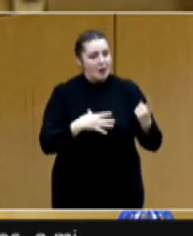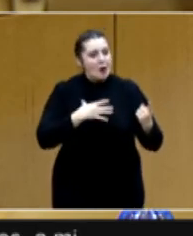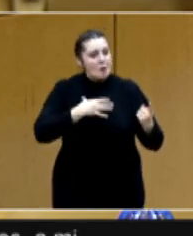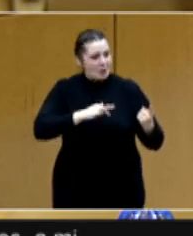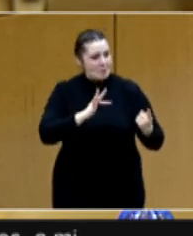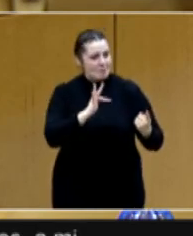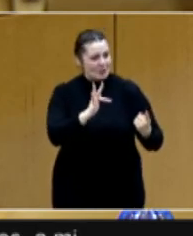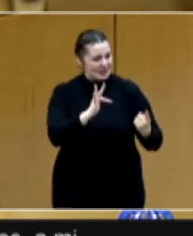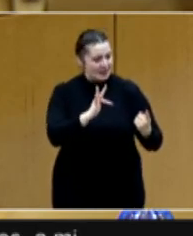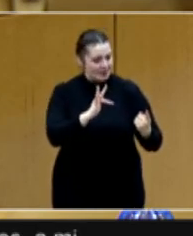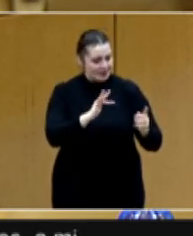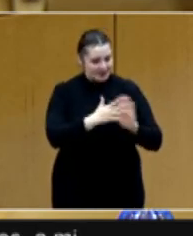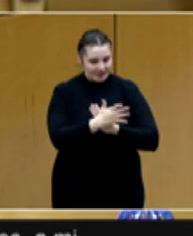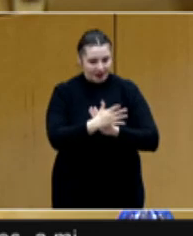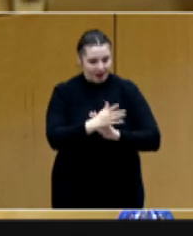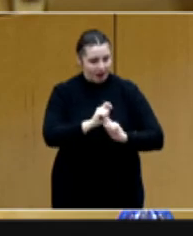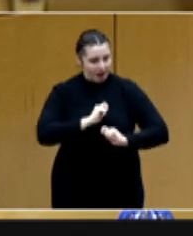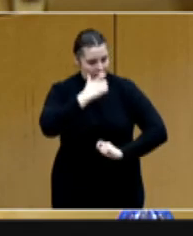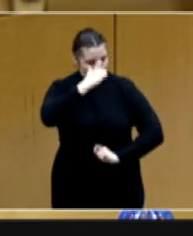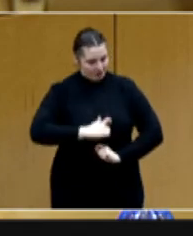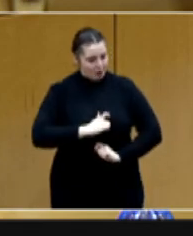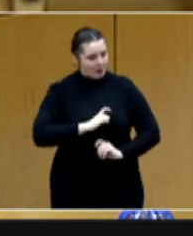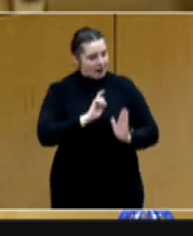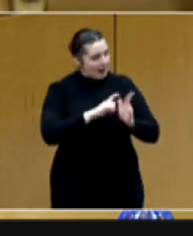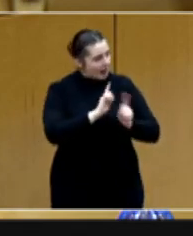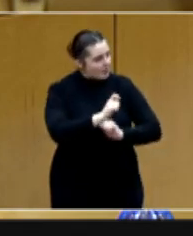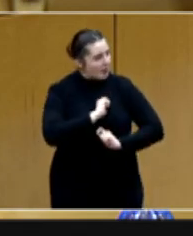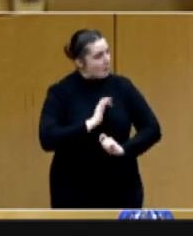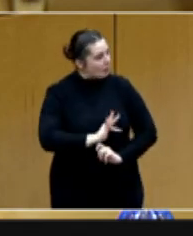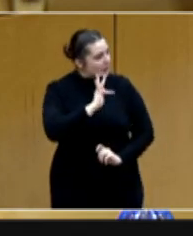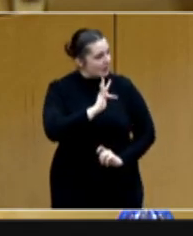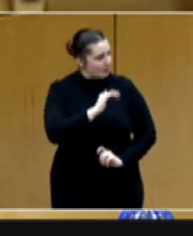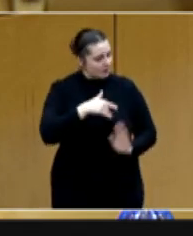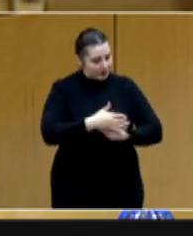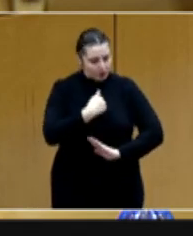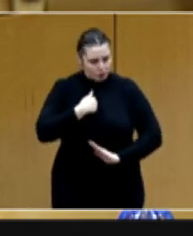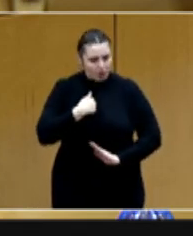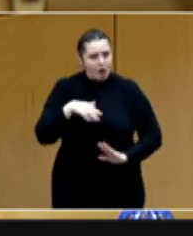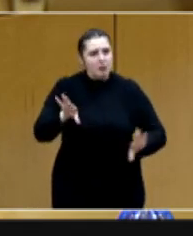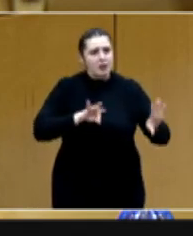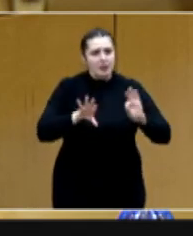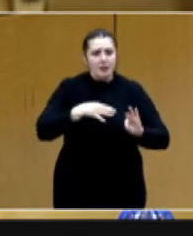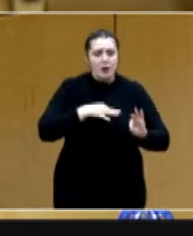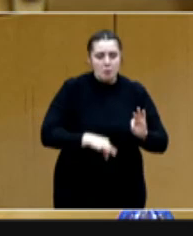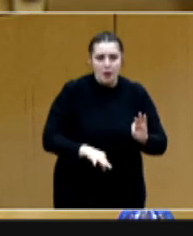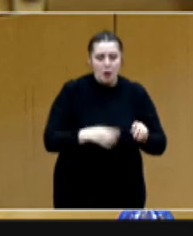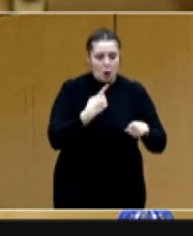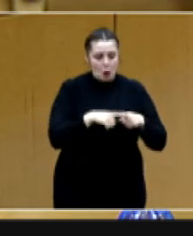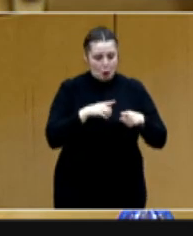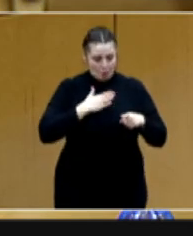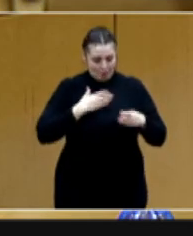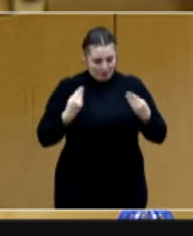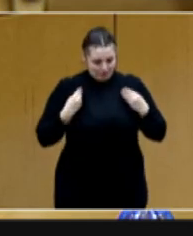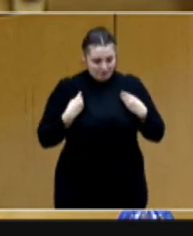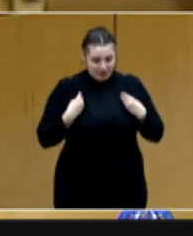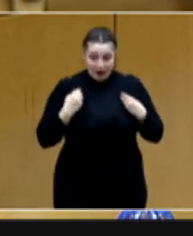positiva para mí yo podía decidir sobre las cosas de